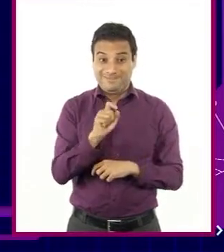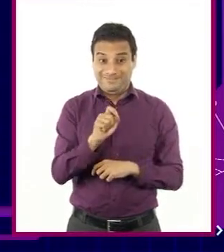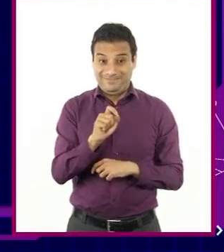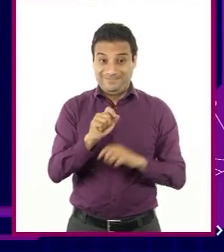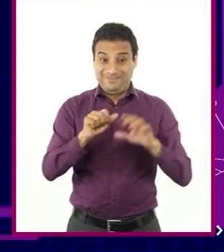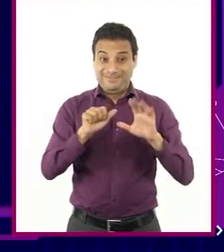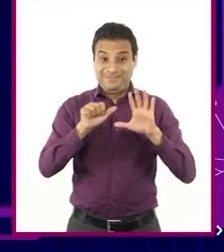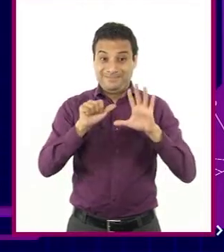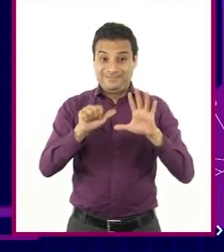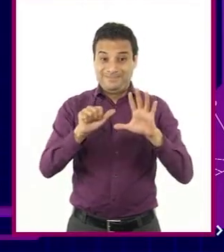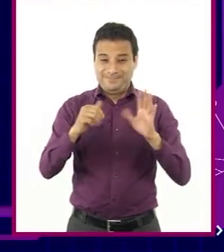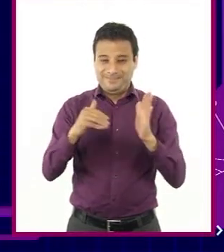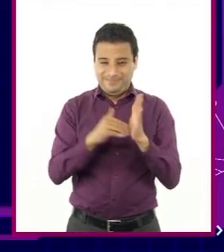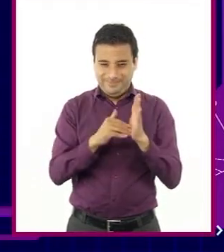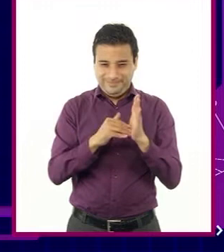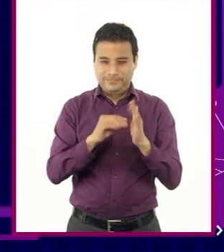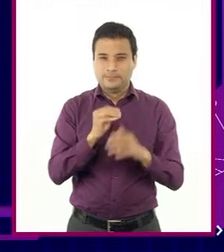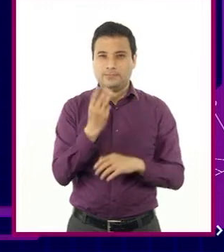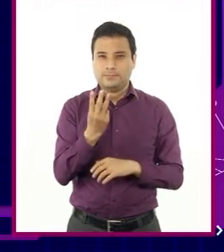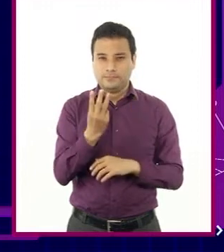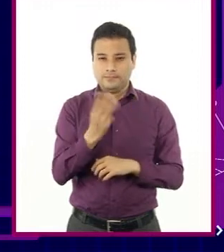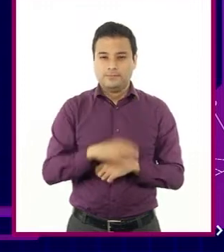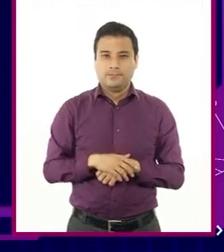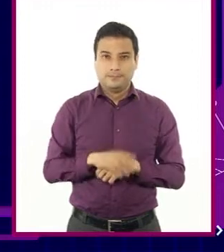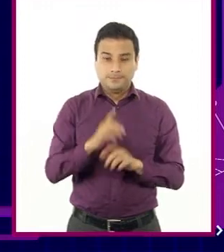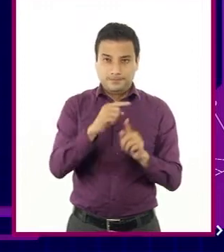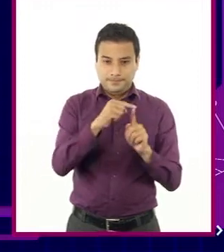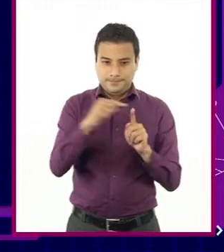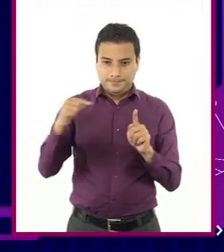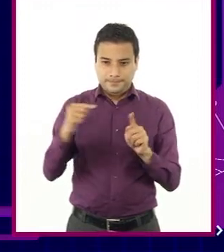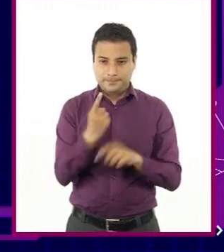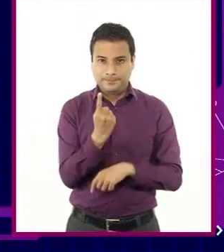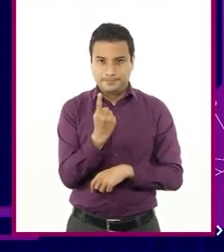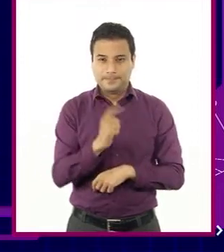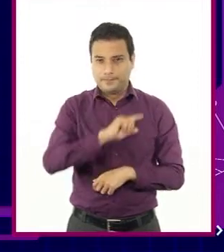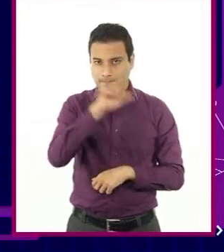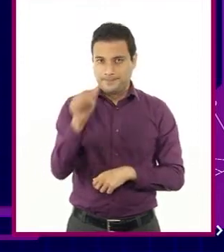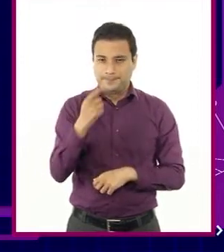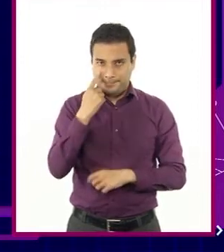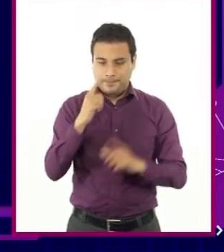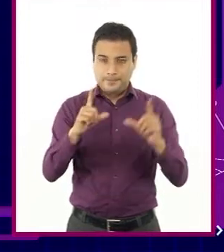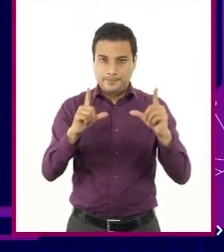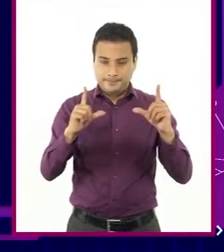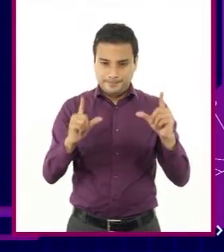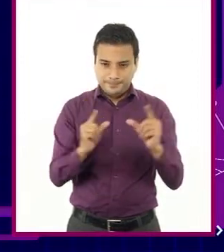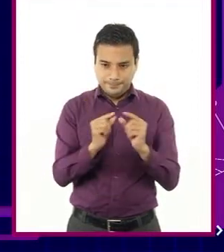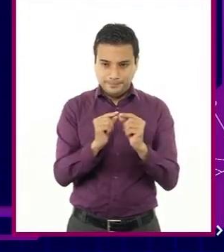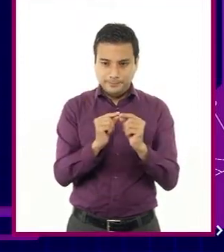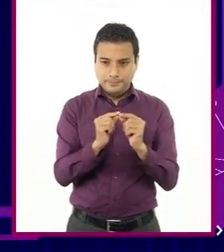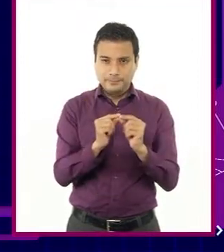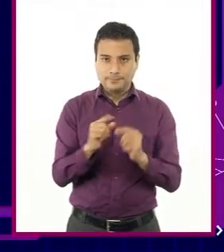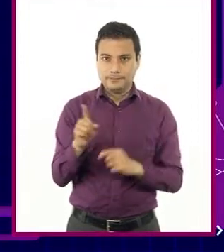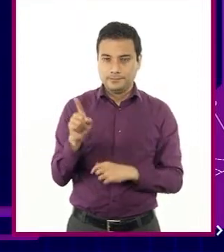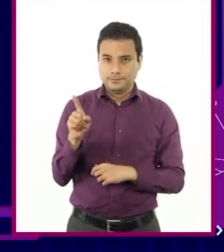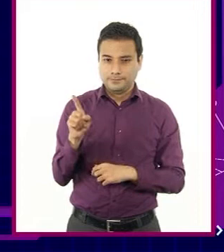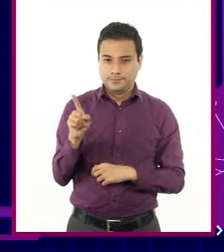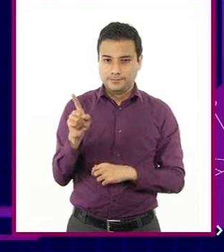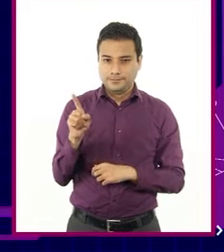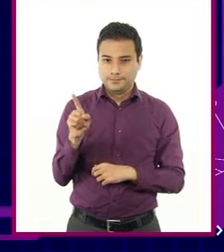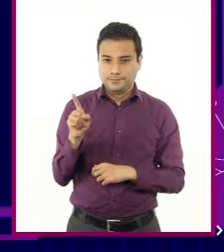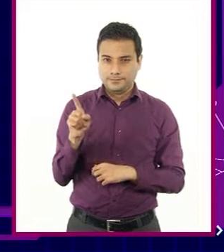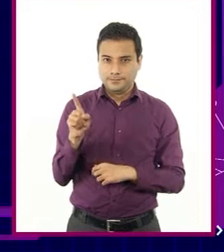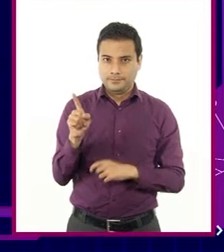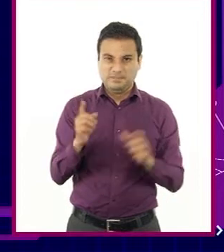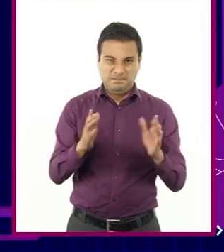1.6093 kilómetros entre una milla. Podemos simplificar millas que se encuentran en el numerador y en